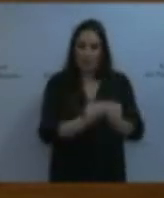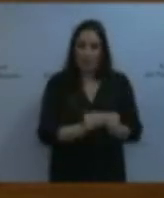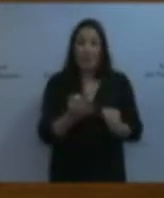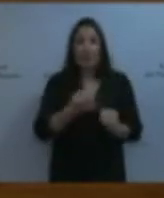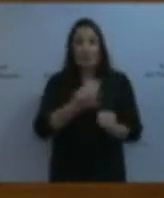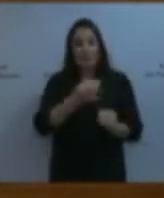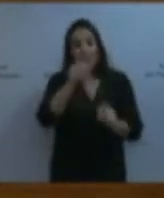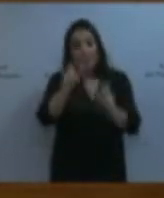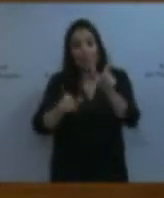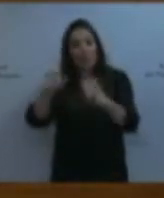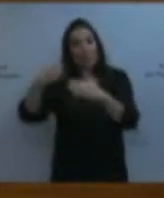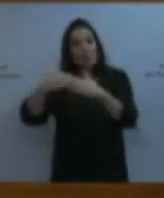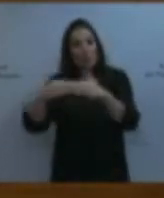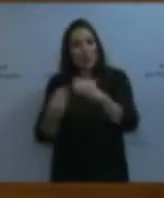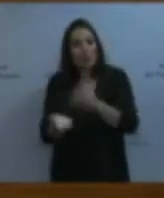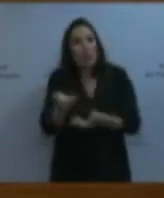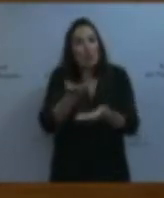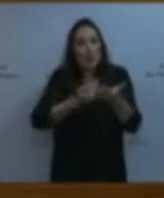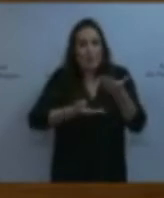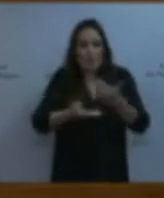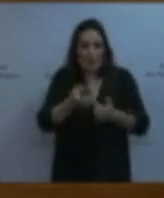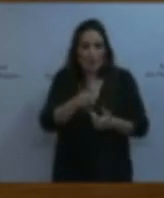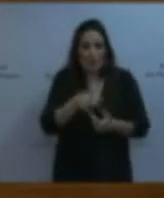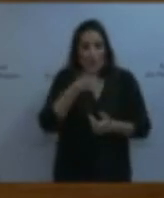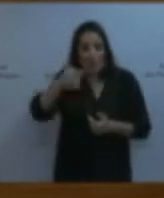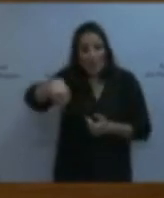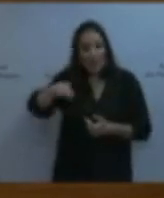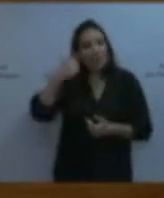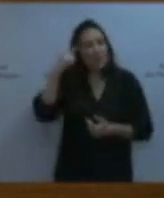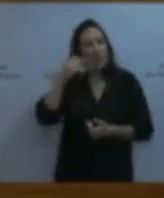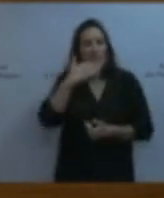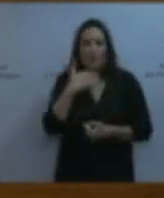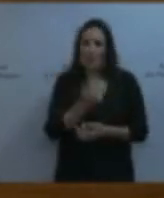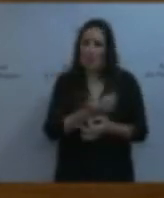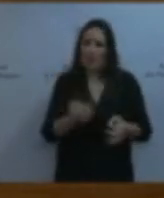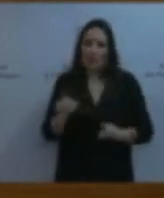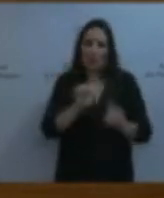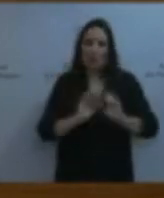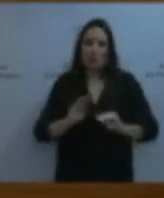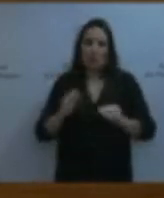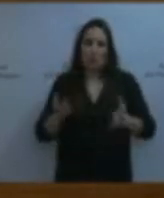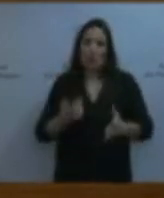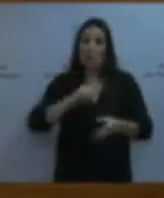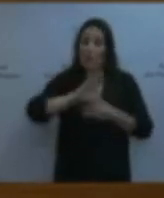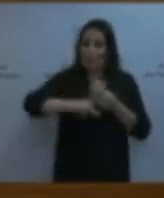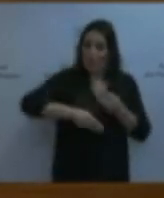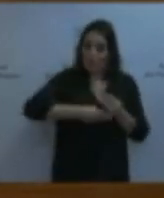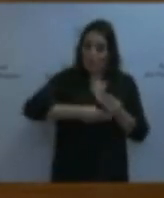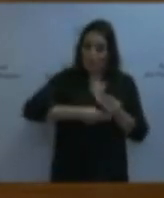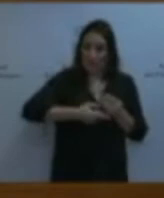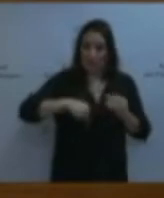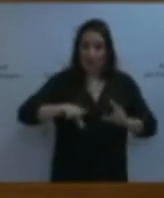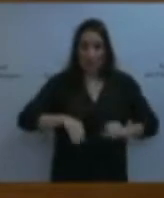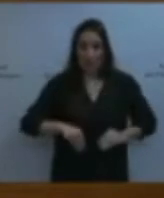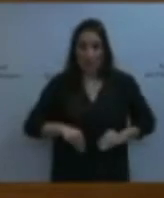sus destinatarias, que son quienes mejor conocen la problemática. Aceptamos las enmiendas presentadas por